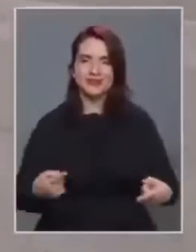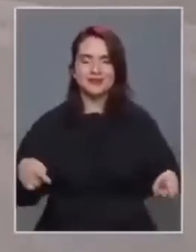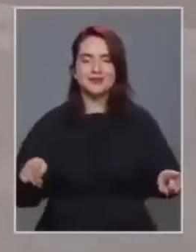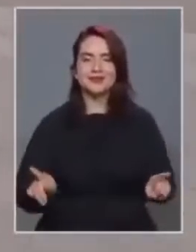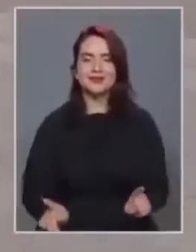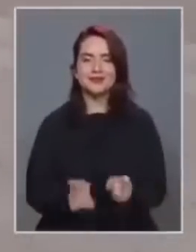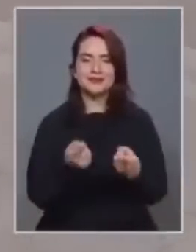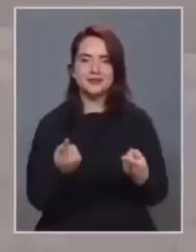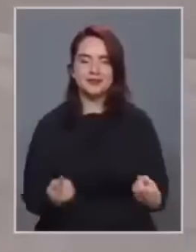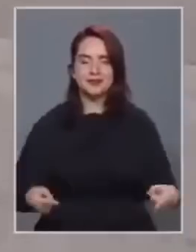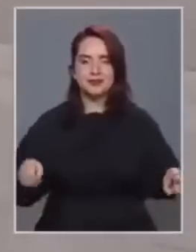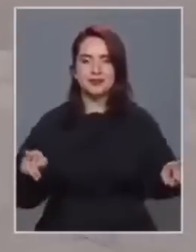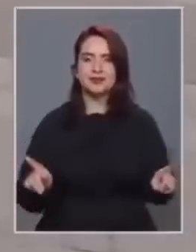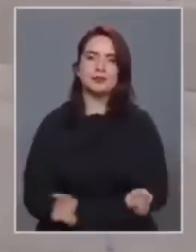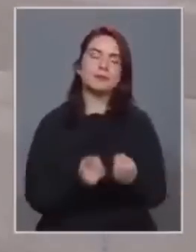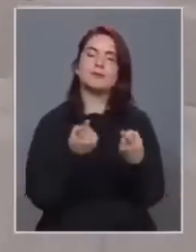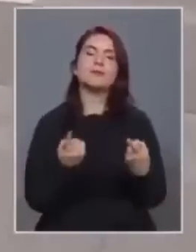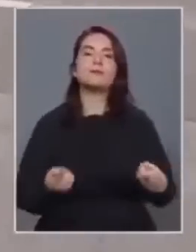Parque O'Higgins, ¿no?